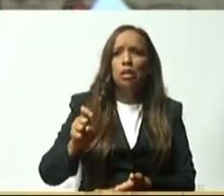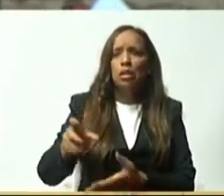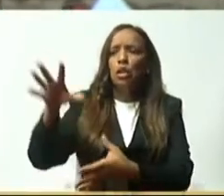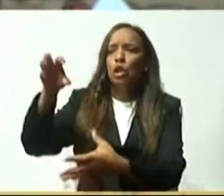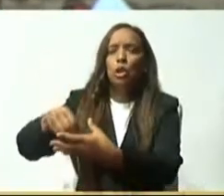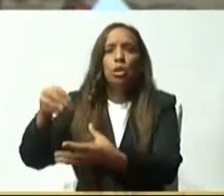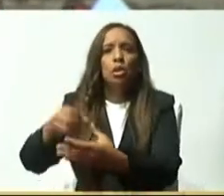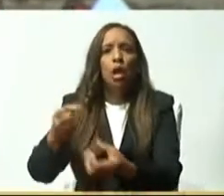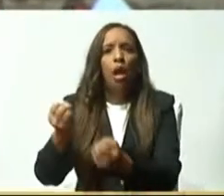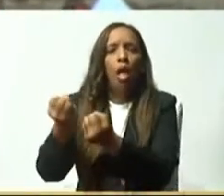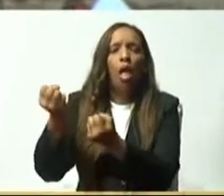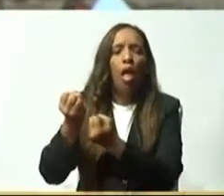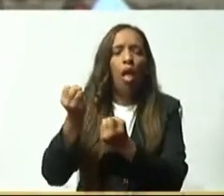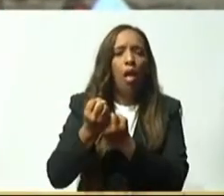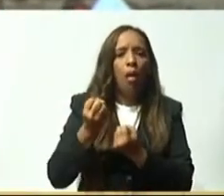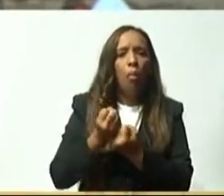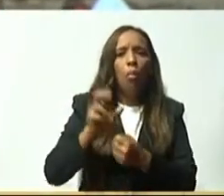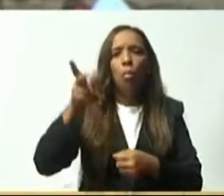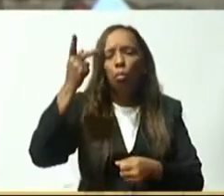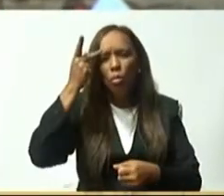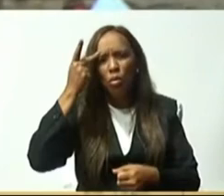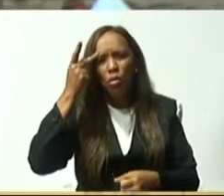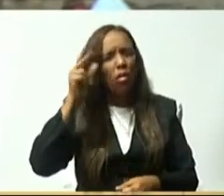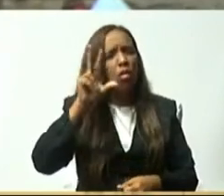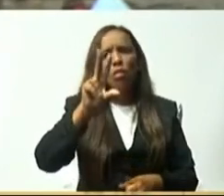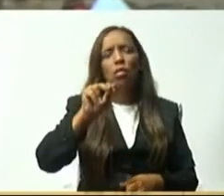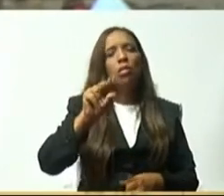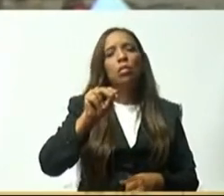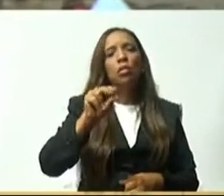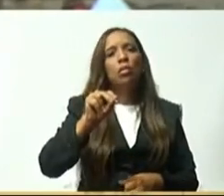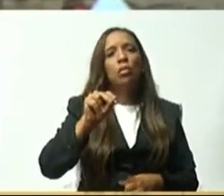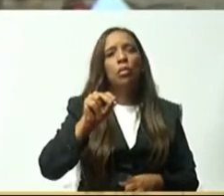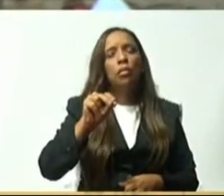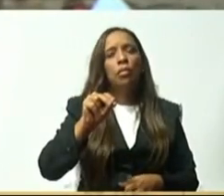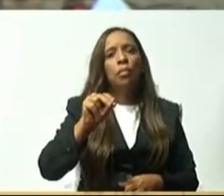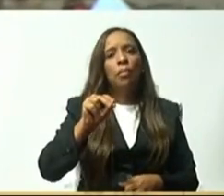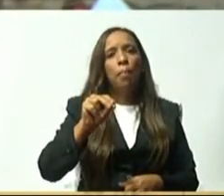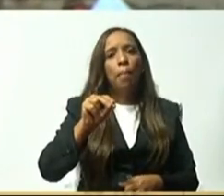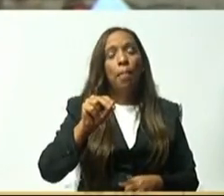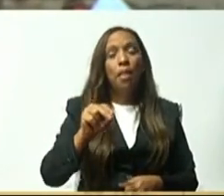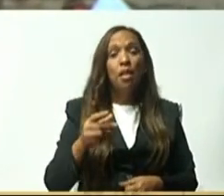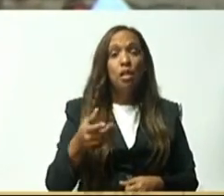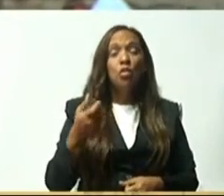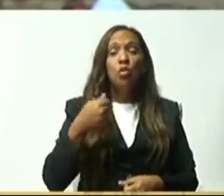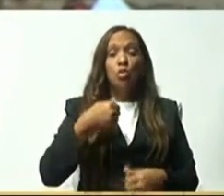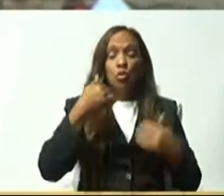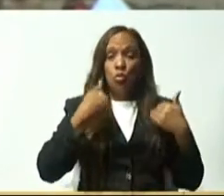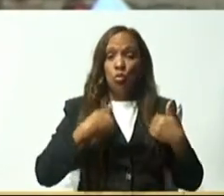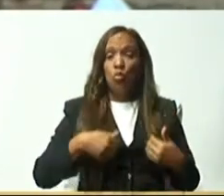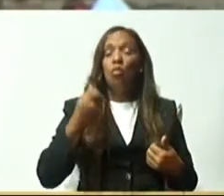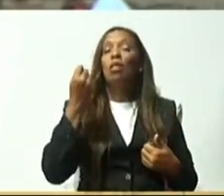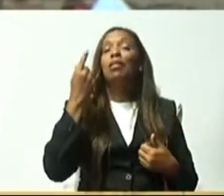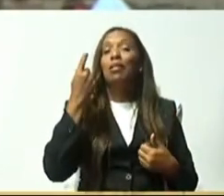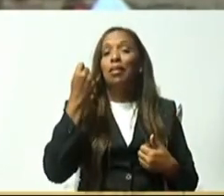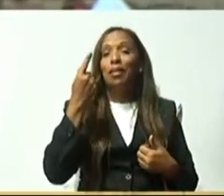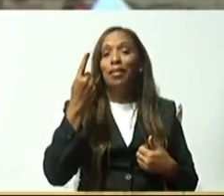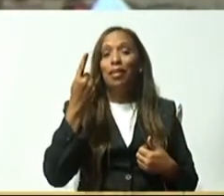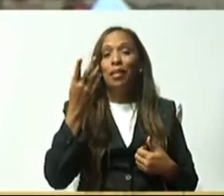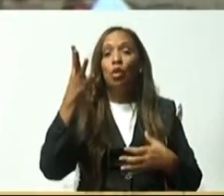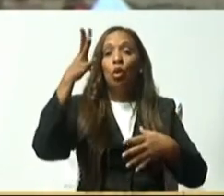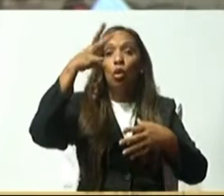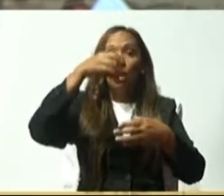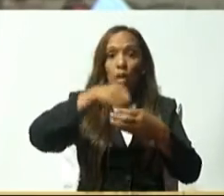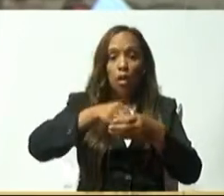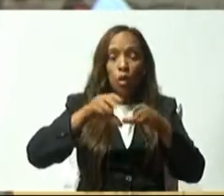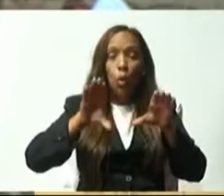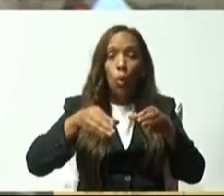la cual le puedo servir a mi país y no he venido a la política a servirme. Y una muestra de eso es